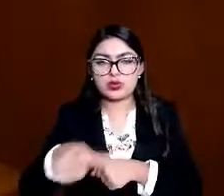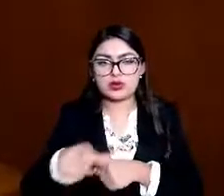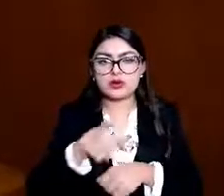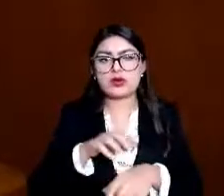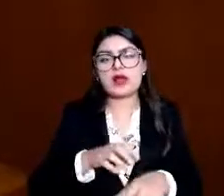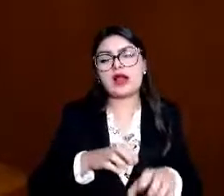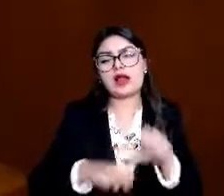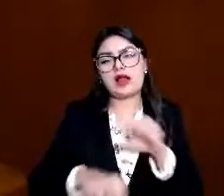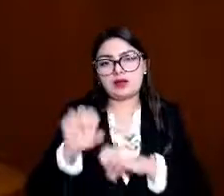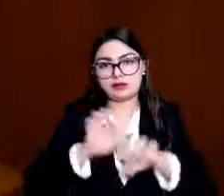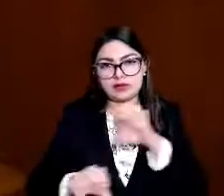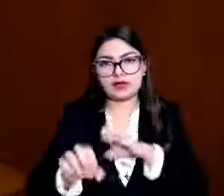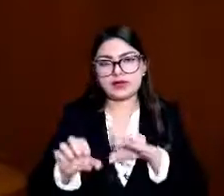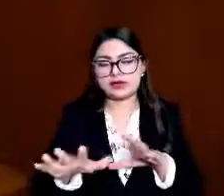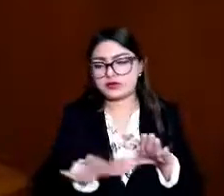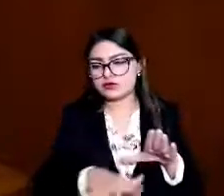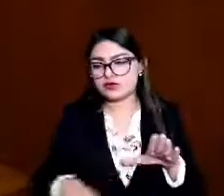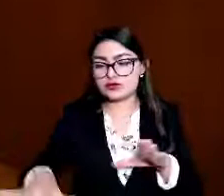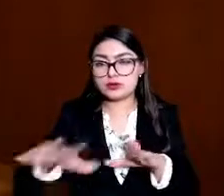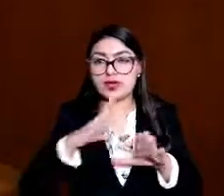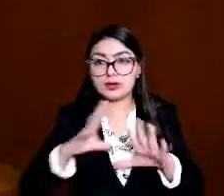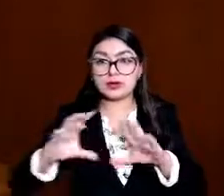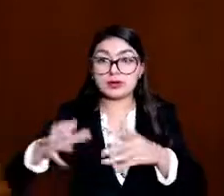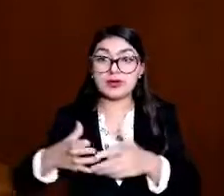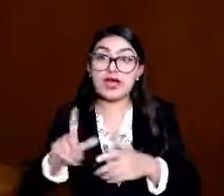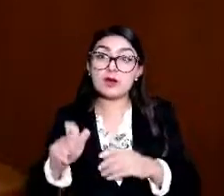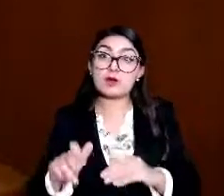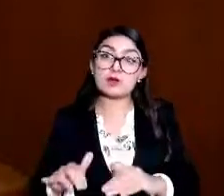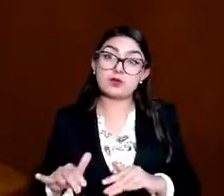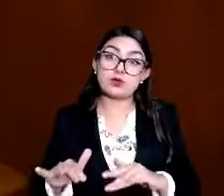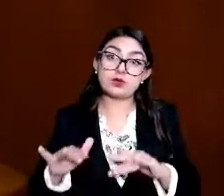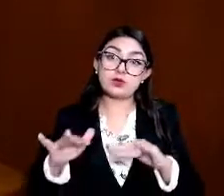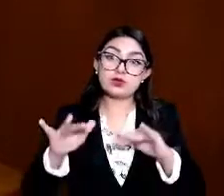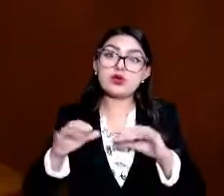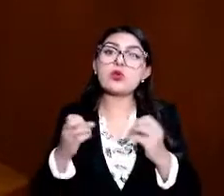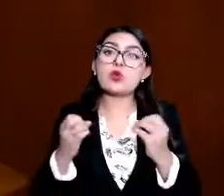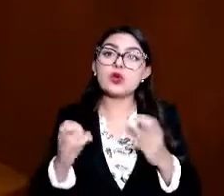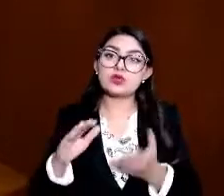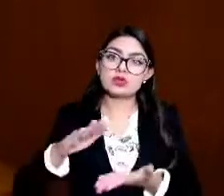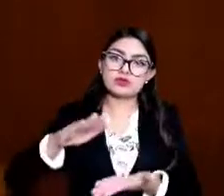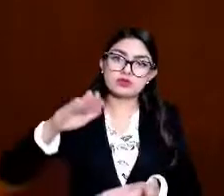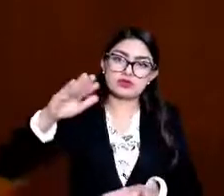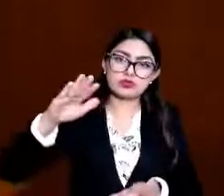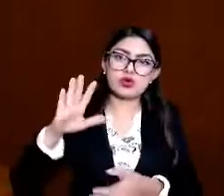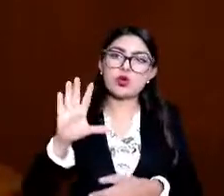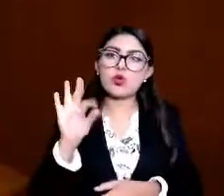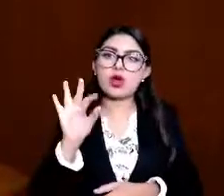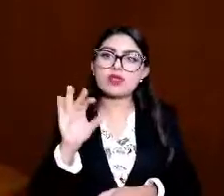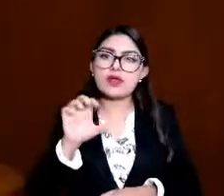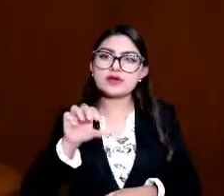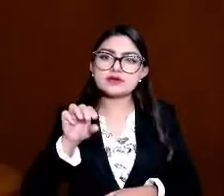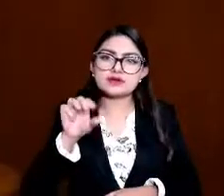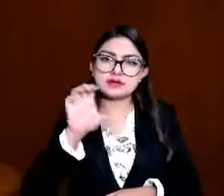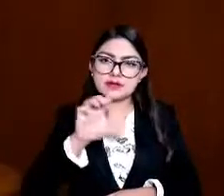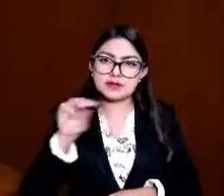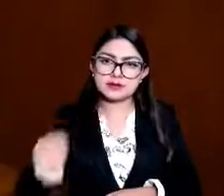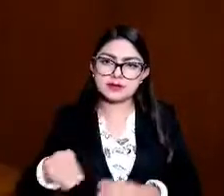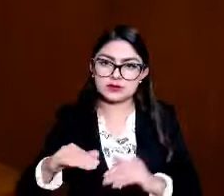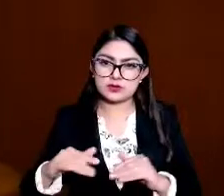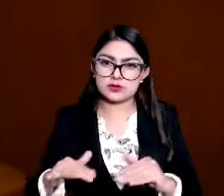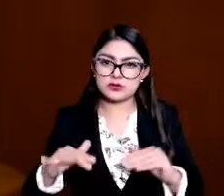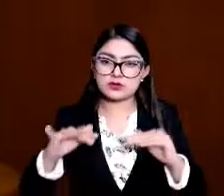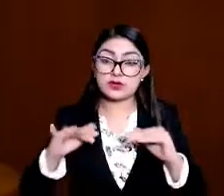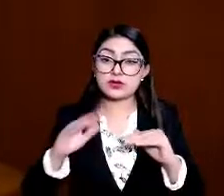comunidad, alcanzando una altura de hasta 40 centímetros, lo que rebasó los niveles de banquetas e